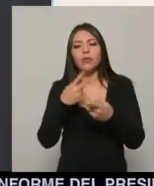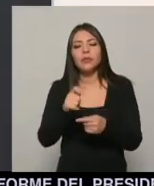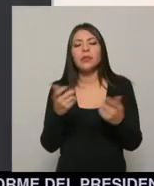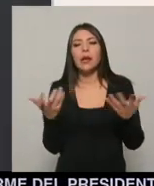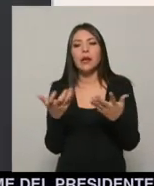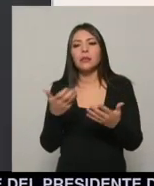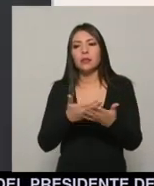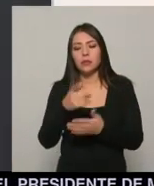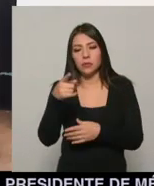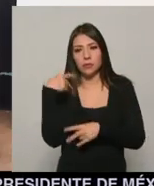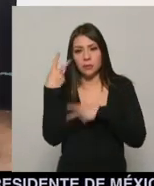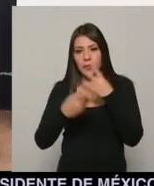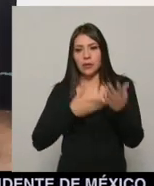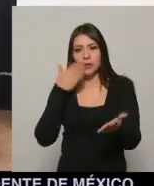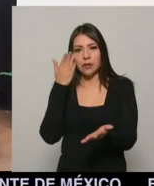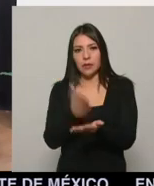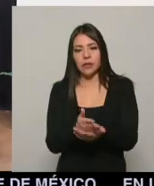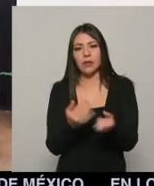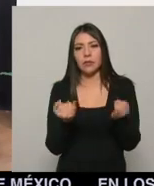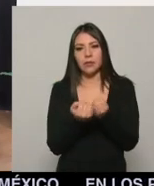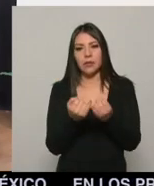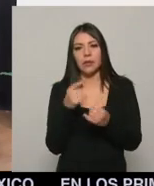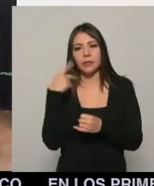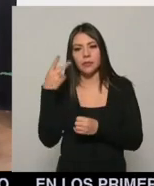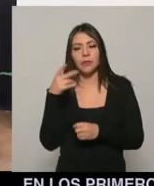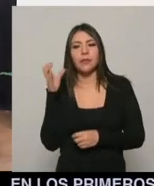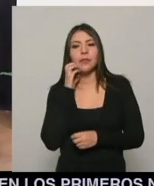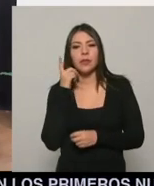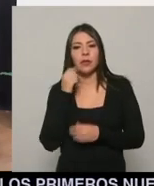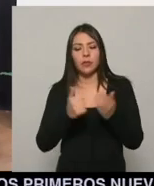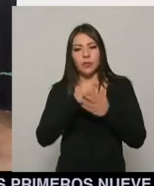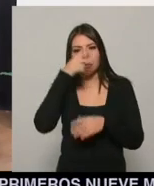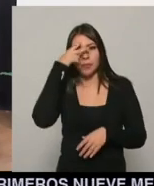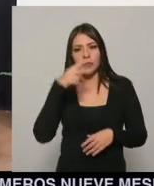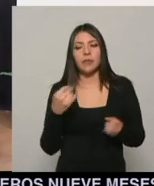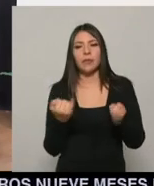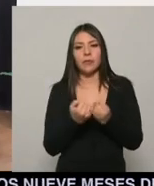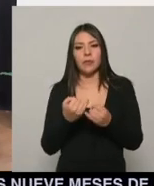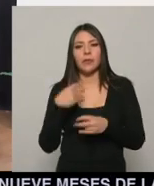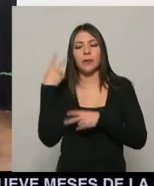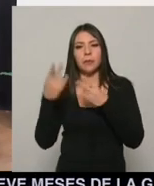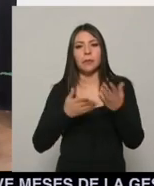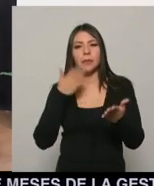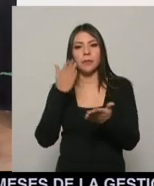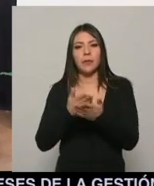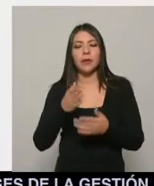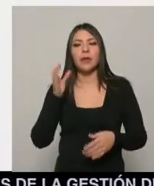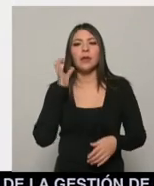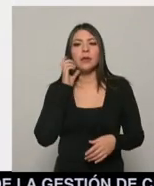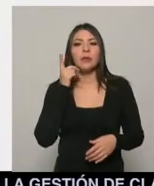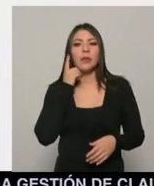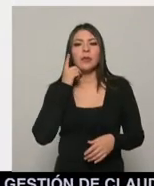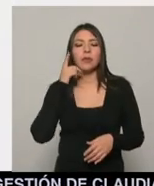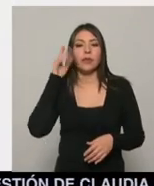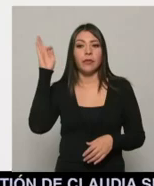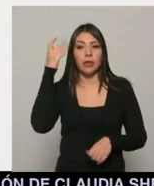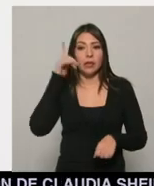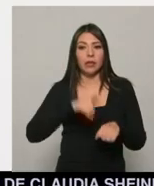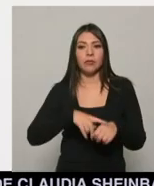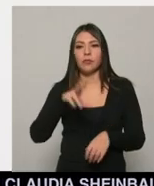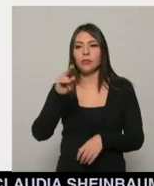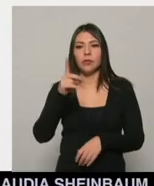Entonces, bueno, tú vas a estar también presente de este lado, en el Congreso de la Ciudad de México, pero también vas a estar en el Congreso Federal. No, solo en la Ciudad de